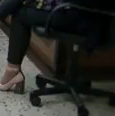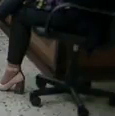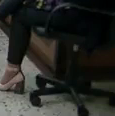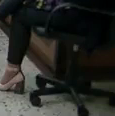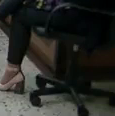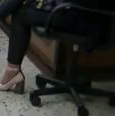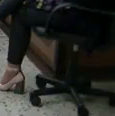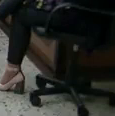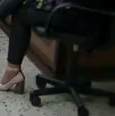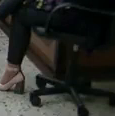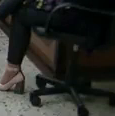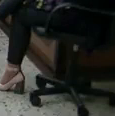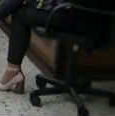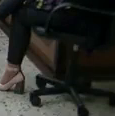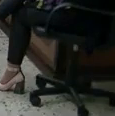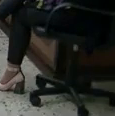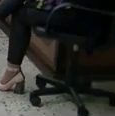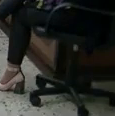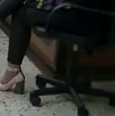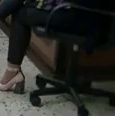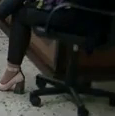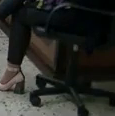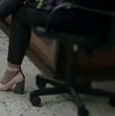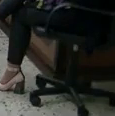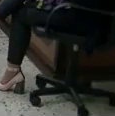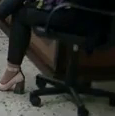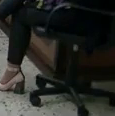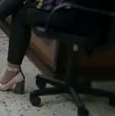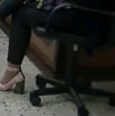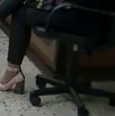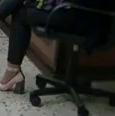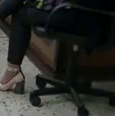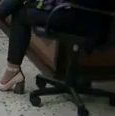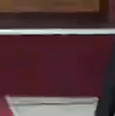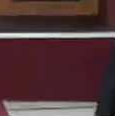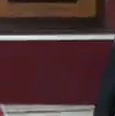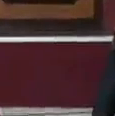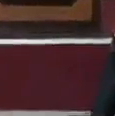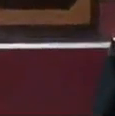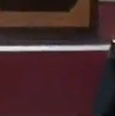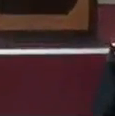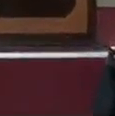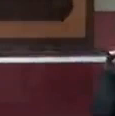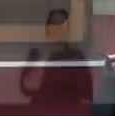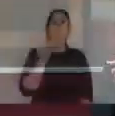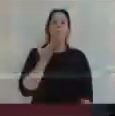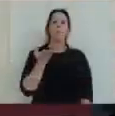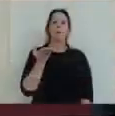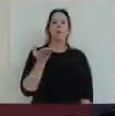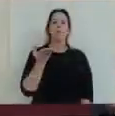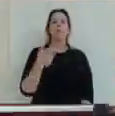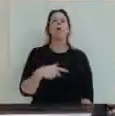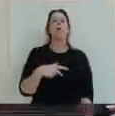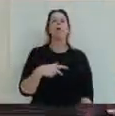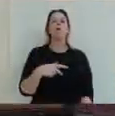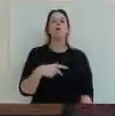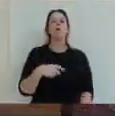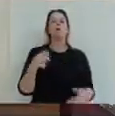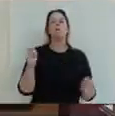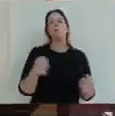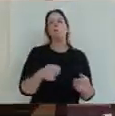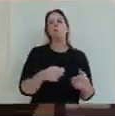punto, nota del DEN solicitando se instrumente en los operativos de control vehicular una prueba de olfato a fin de detectar posibles casos de coronavirus en